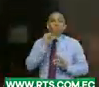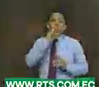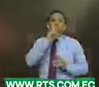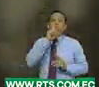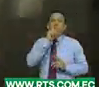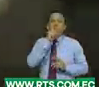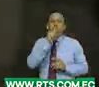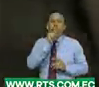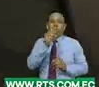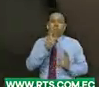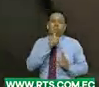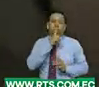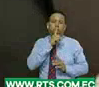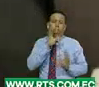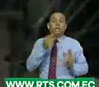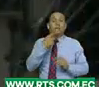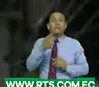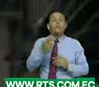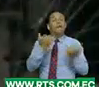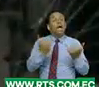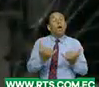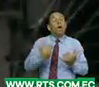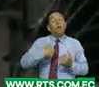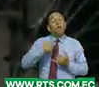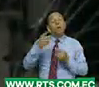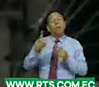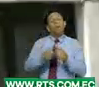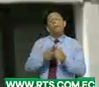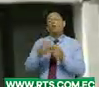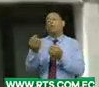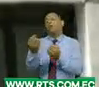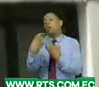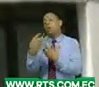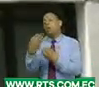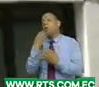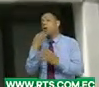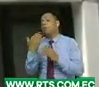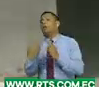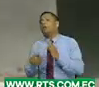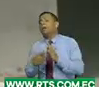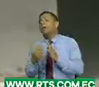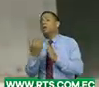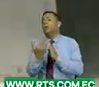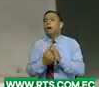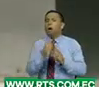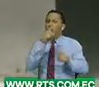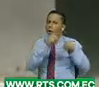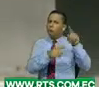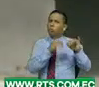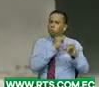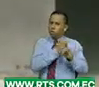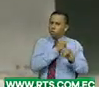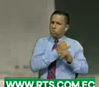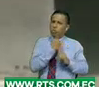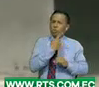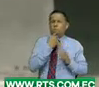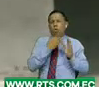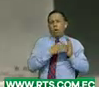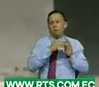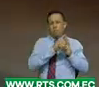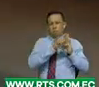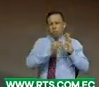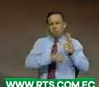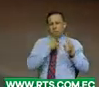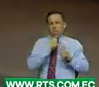informe actualizado sobre el tema también hay instituciones como la defensoría del pueblo que desde el 14 de octubre de 2020 ha